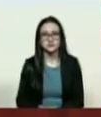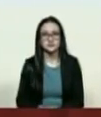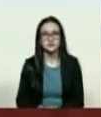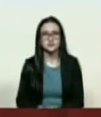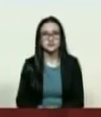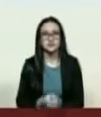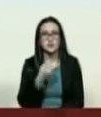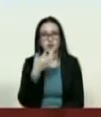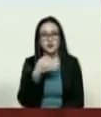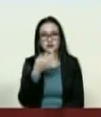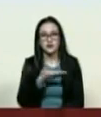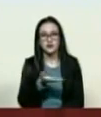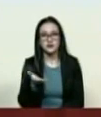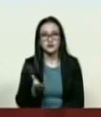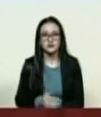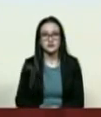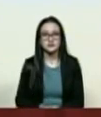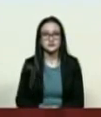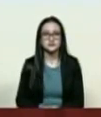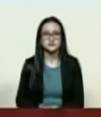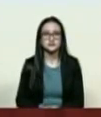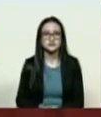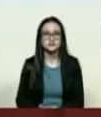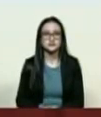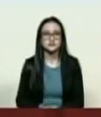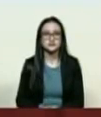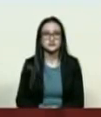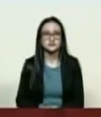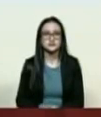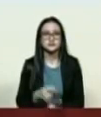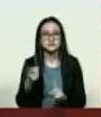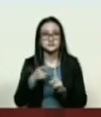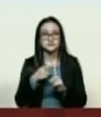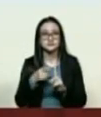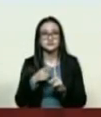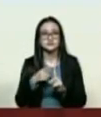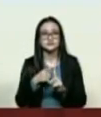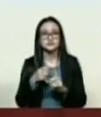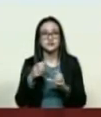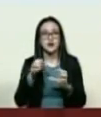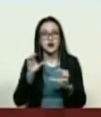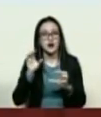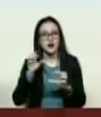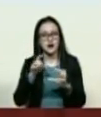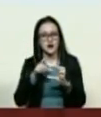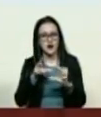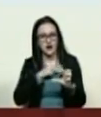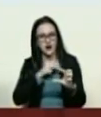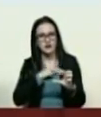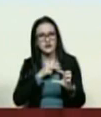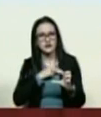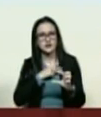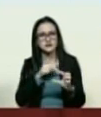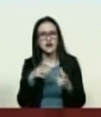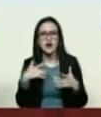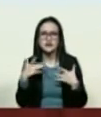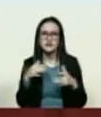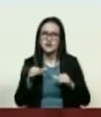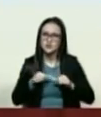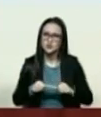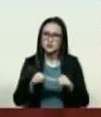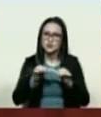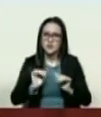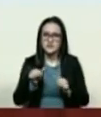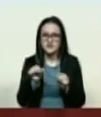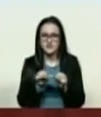Buenas tardes. Buenas tardes. Tengo un par de inquietudes. La primera, en torno al carnet, usted explica que esta va a ser una actividad continua y que comienza